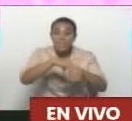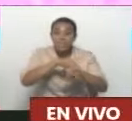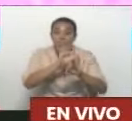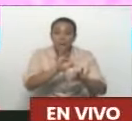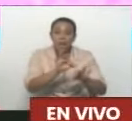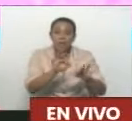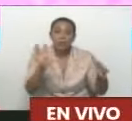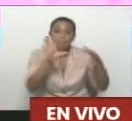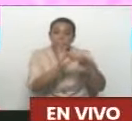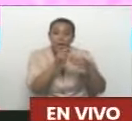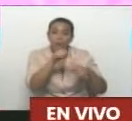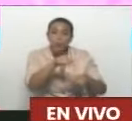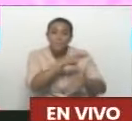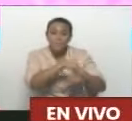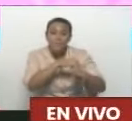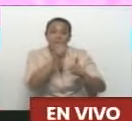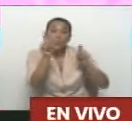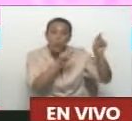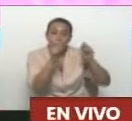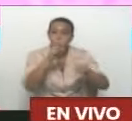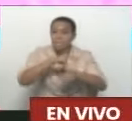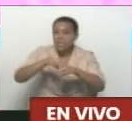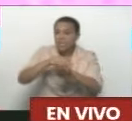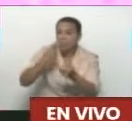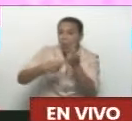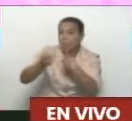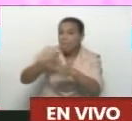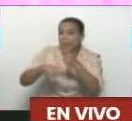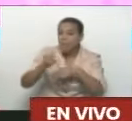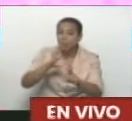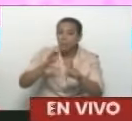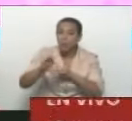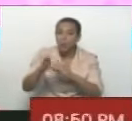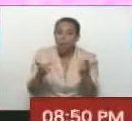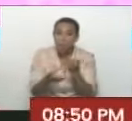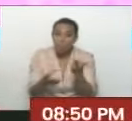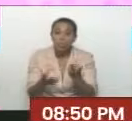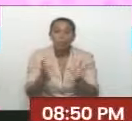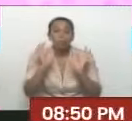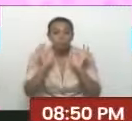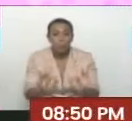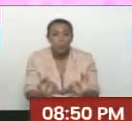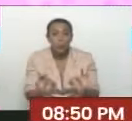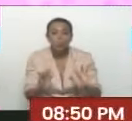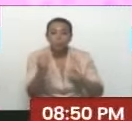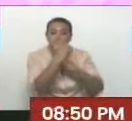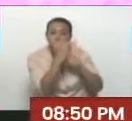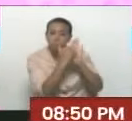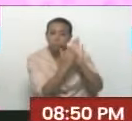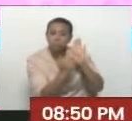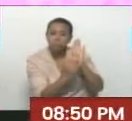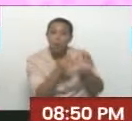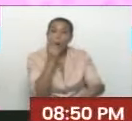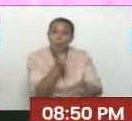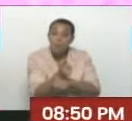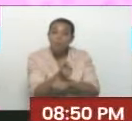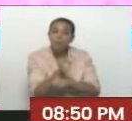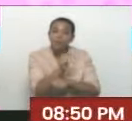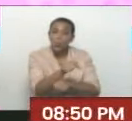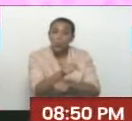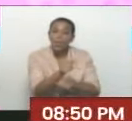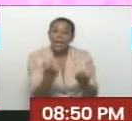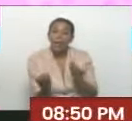concernidos, Ministerio de Turismo, Ministerio de Comercio Nacional y Cultura, y se establezca la obligación